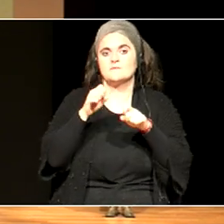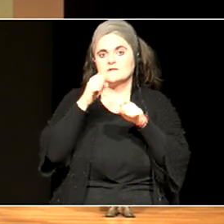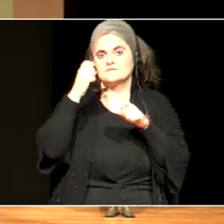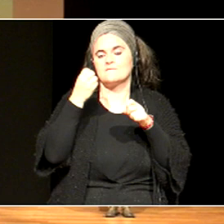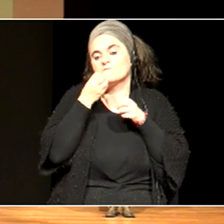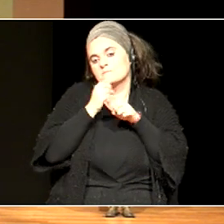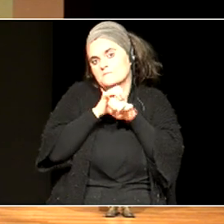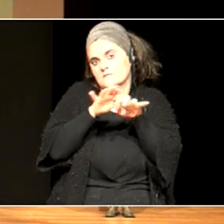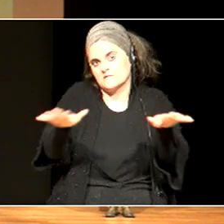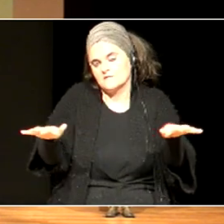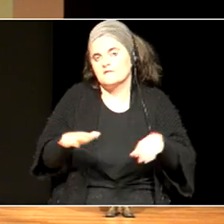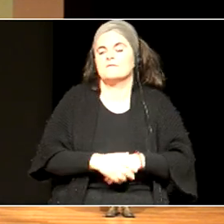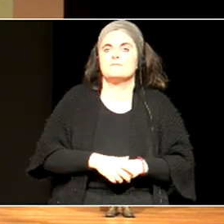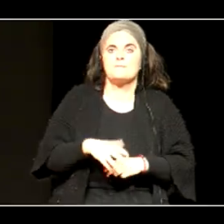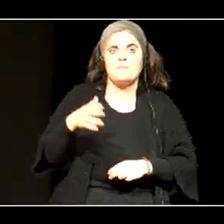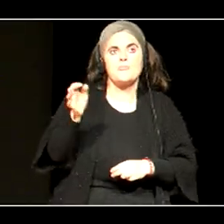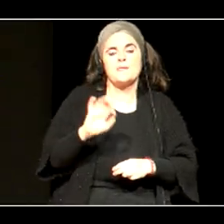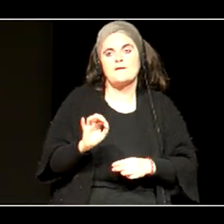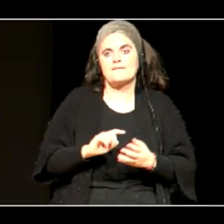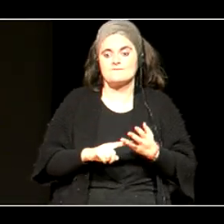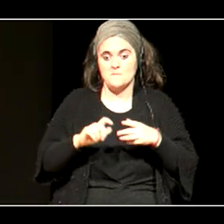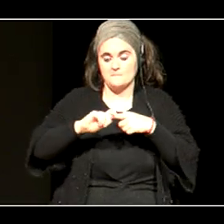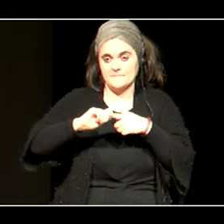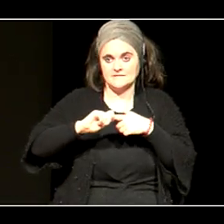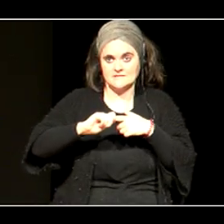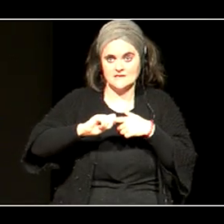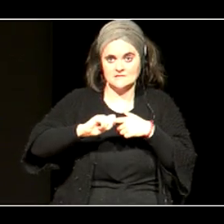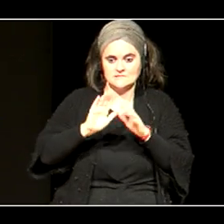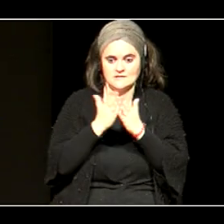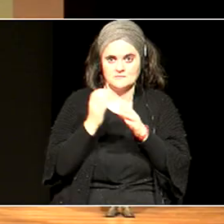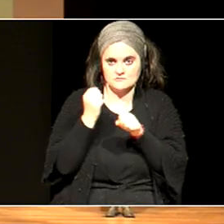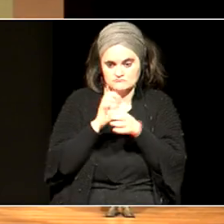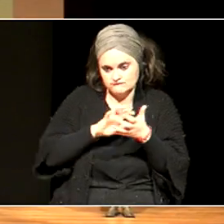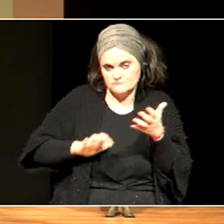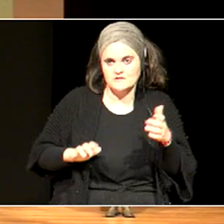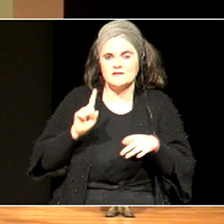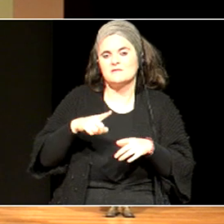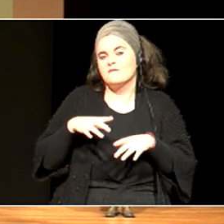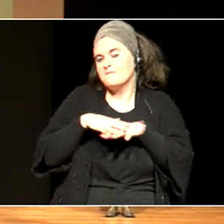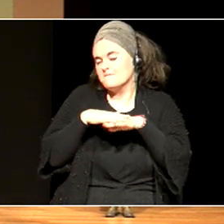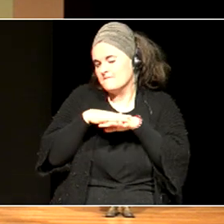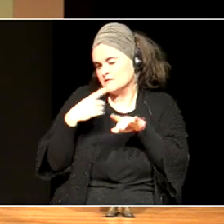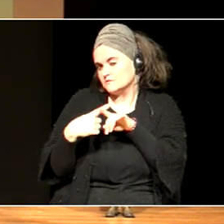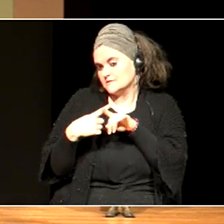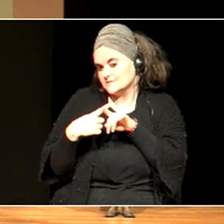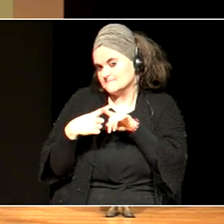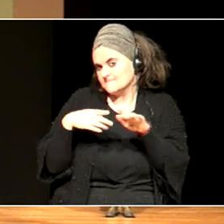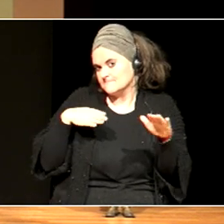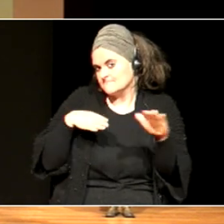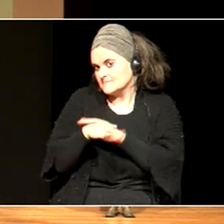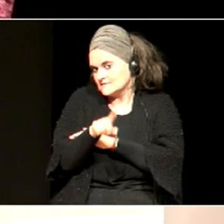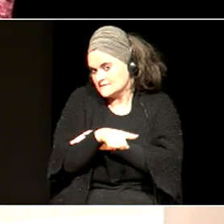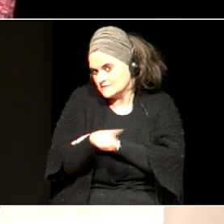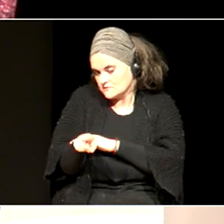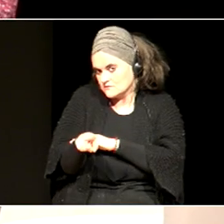sociedad en general si de verdad los materiales y los libros de texto han pasado el filtro del sexismo lo veíamos antes